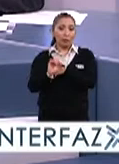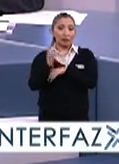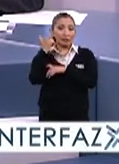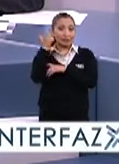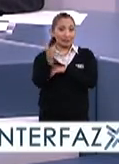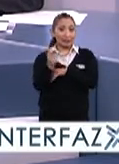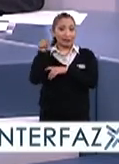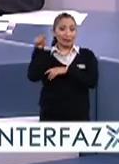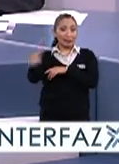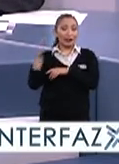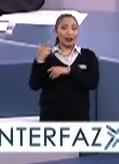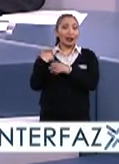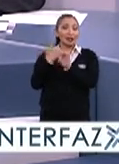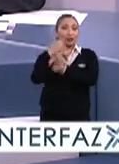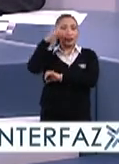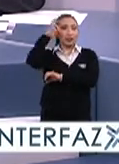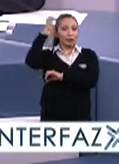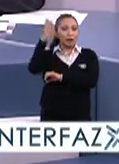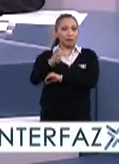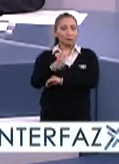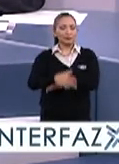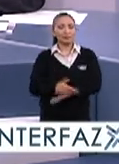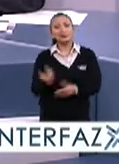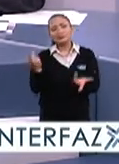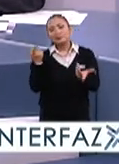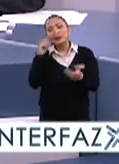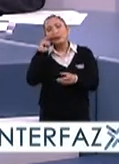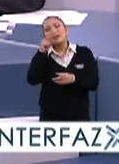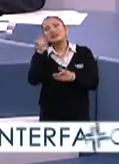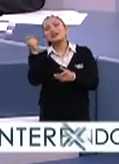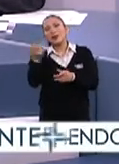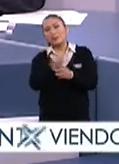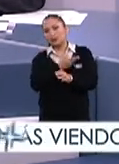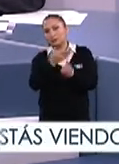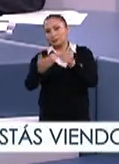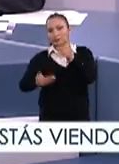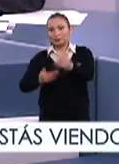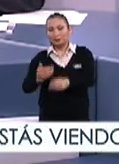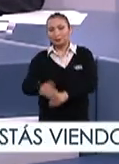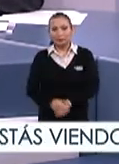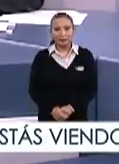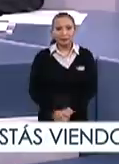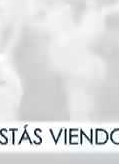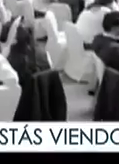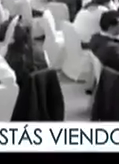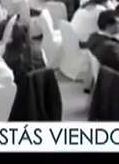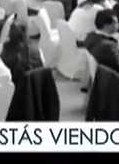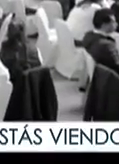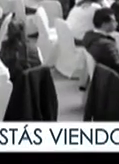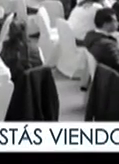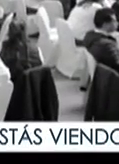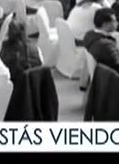decía, 27 en el estado de Hidalgo. Aquí le tenemos los detalles.